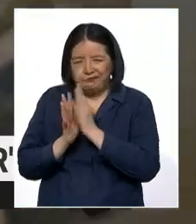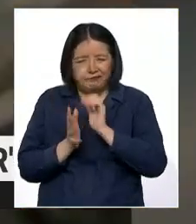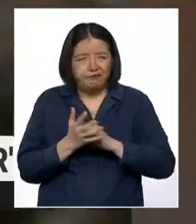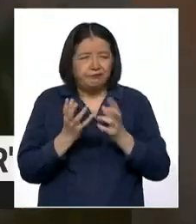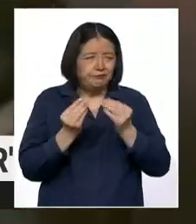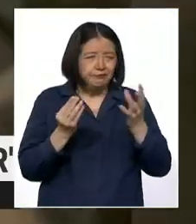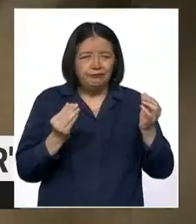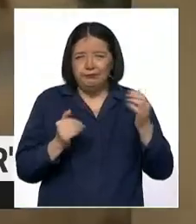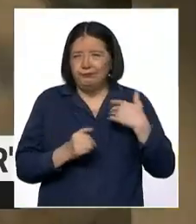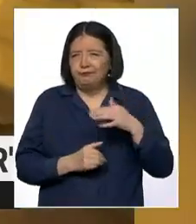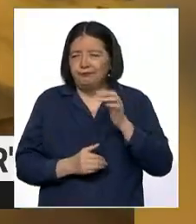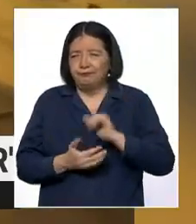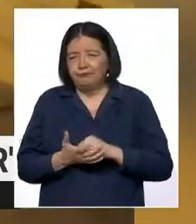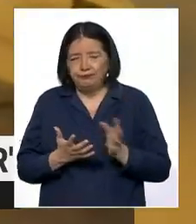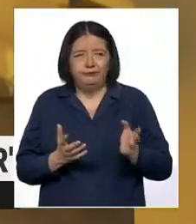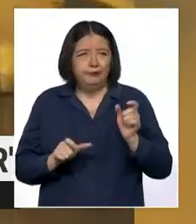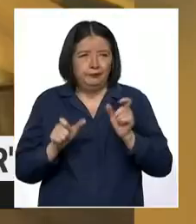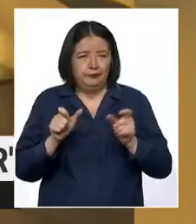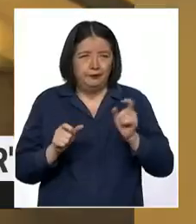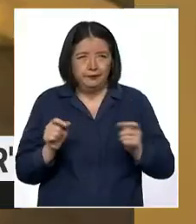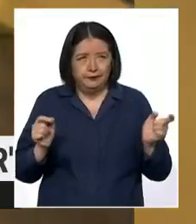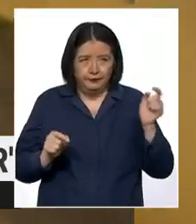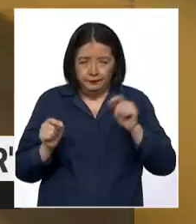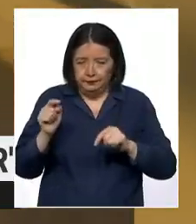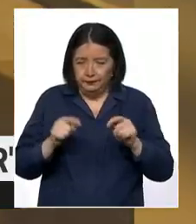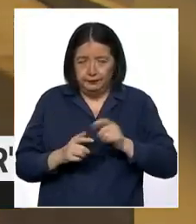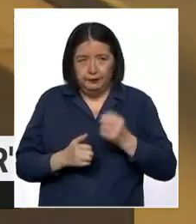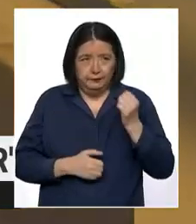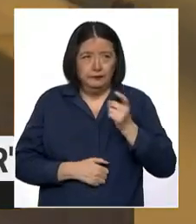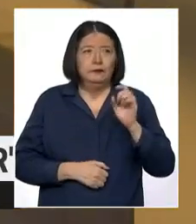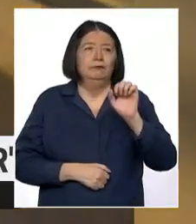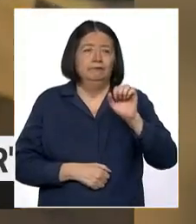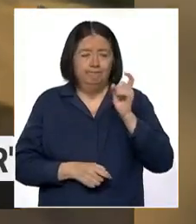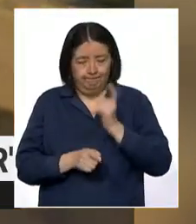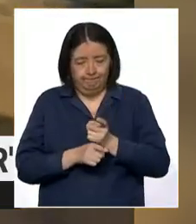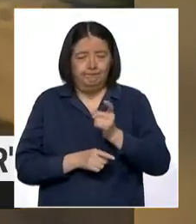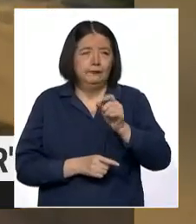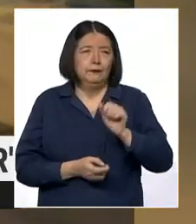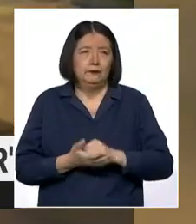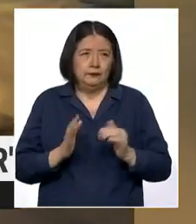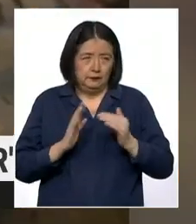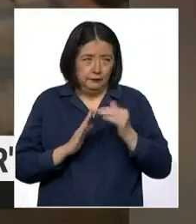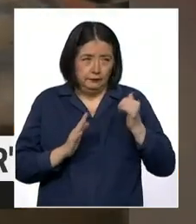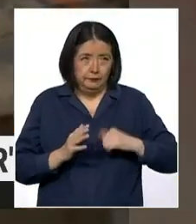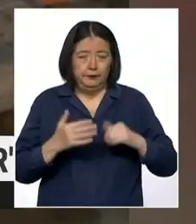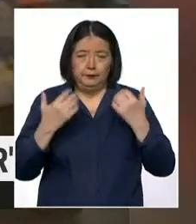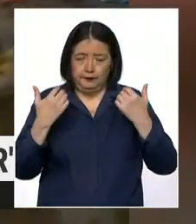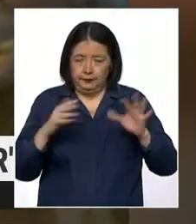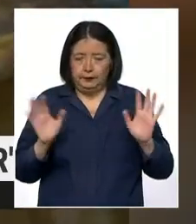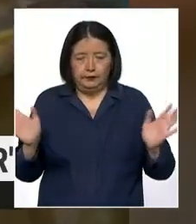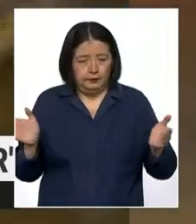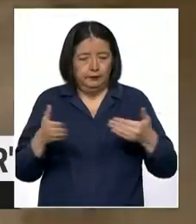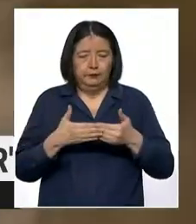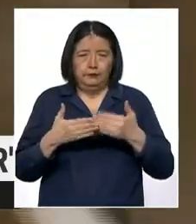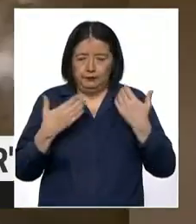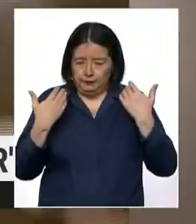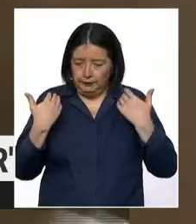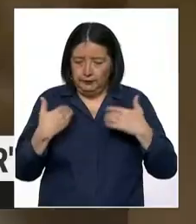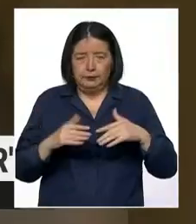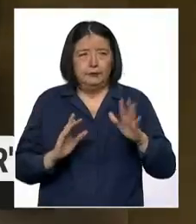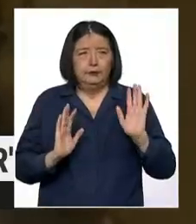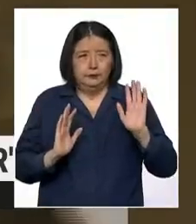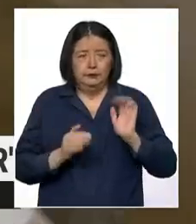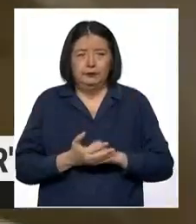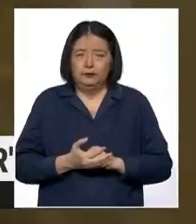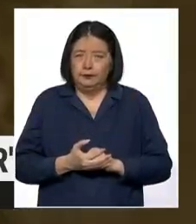cantidad tremenda de asistentes a la fiesta. Así es, la municipalidad ya mantiene clausurado, ya se encuentra